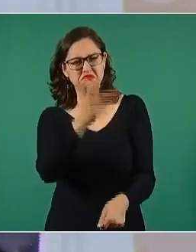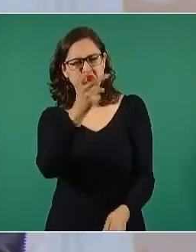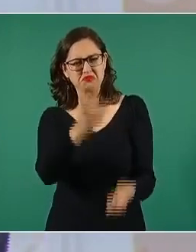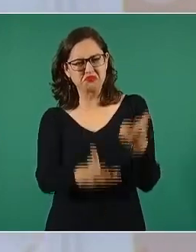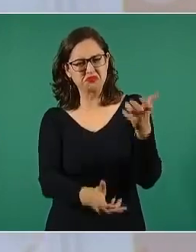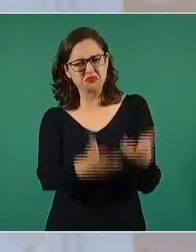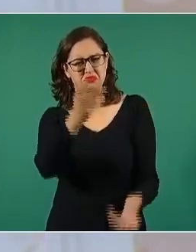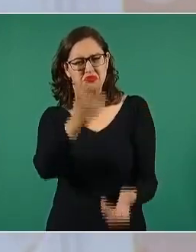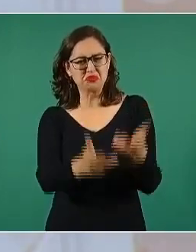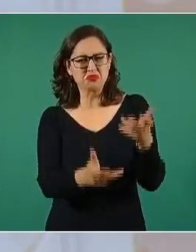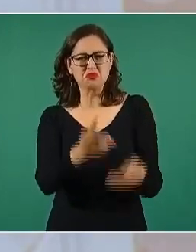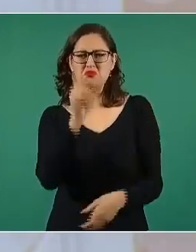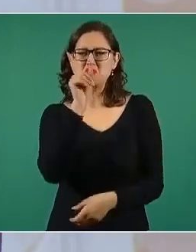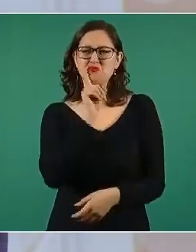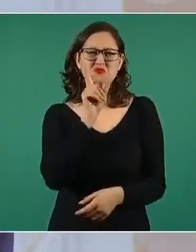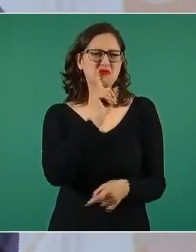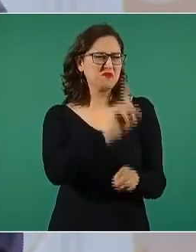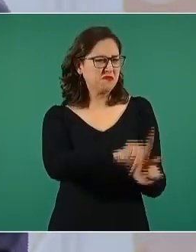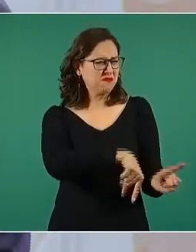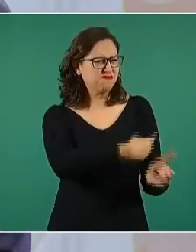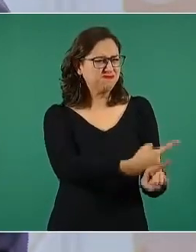tantas mujeres violadas,